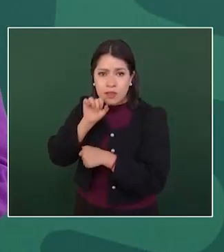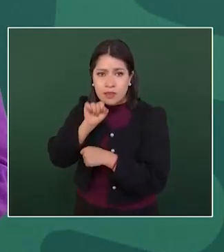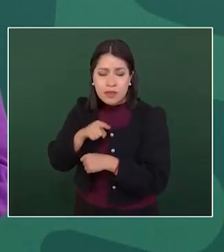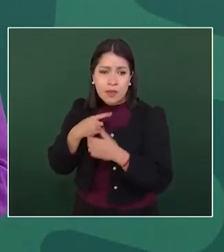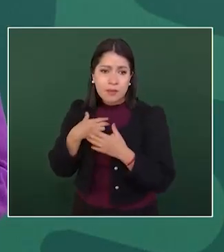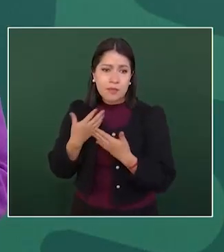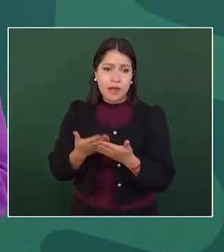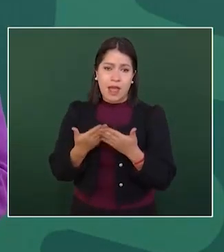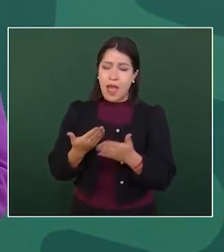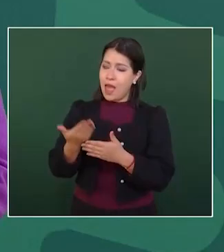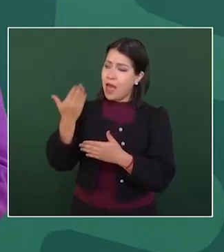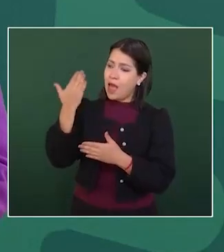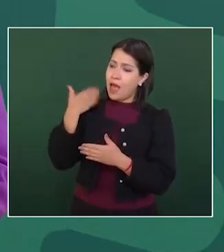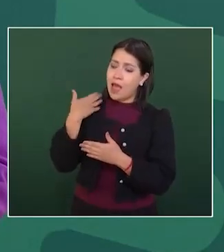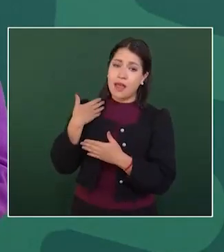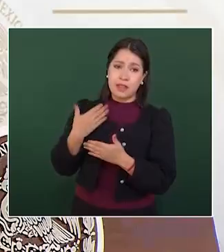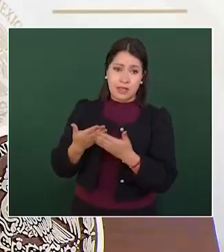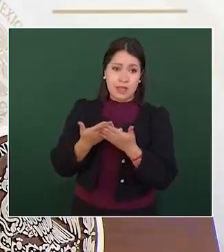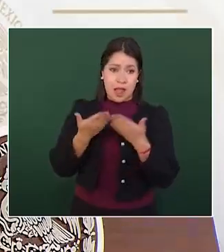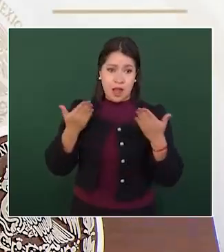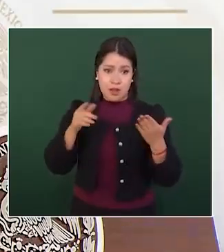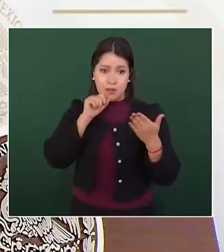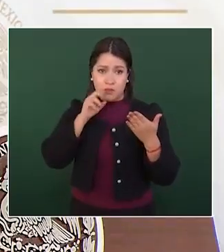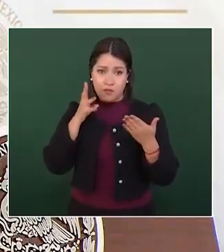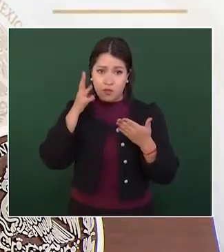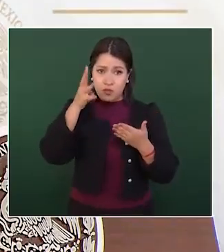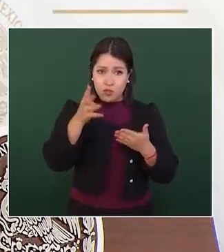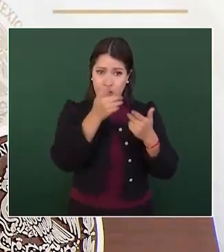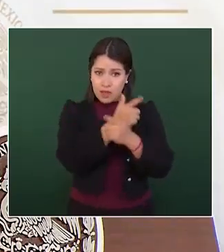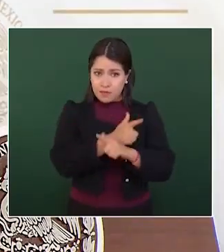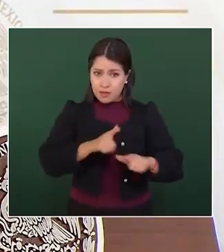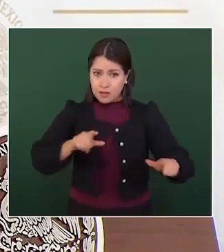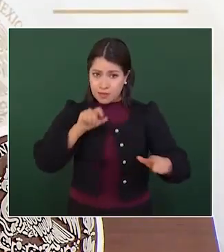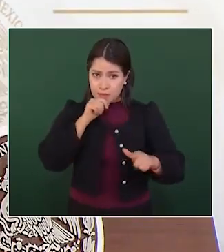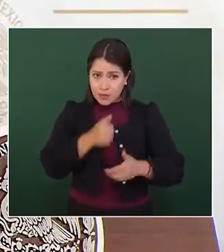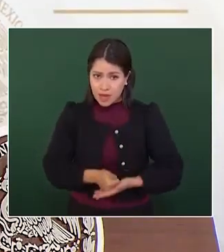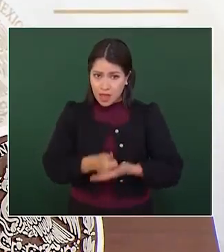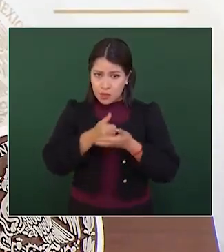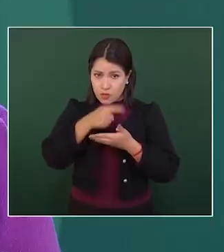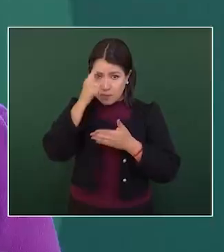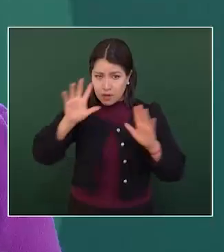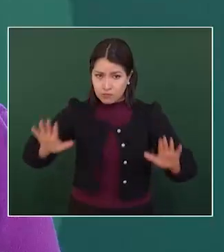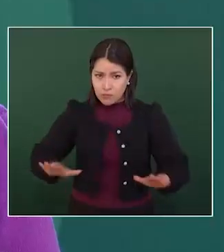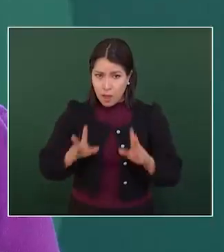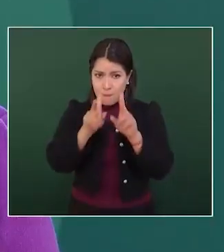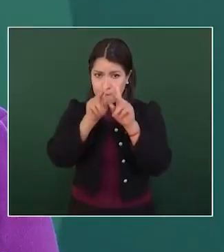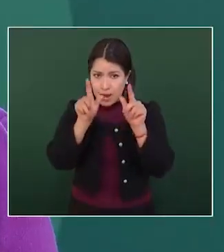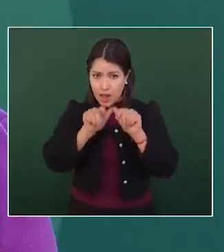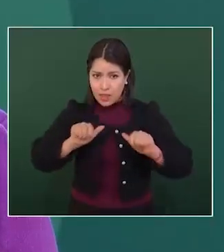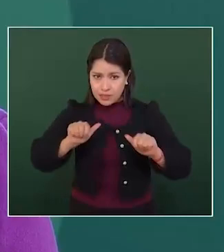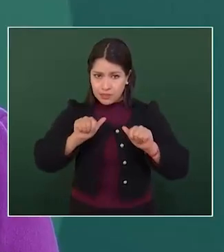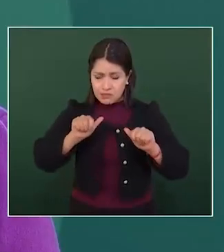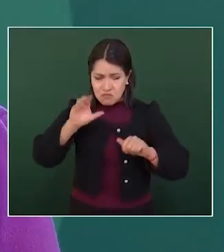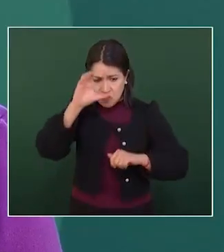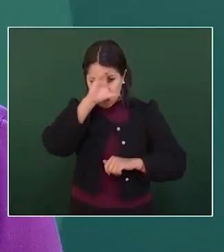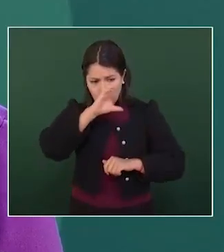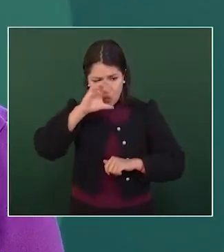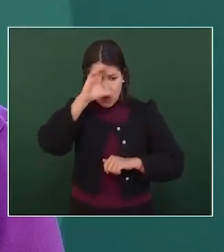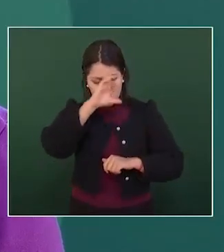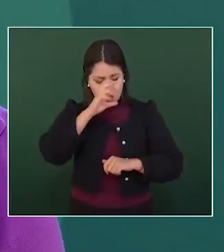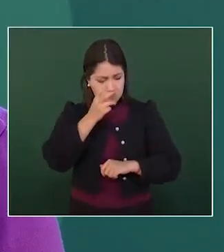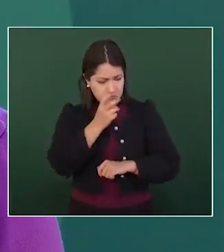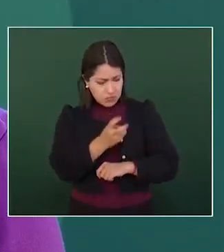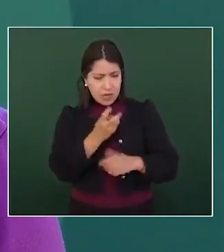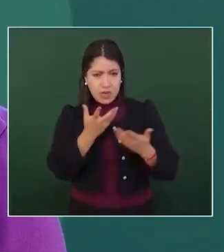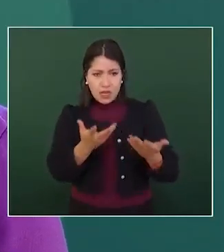presente, futuro, es libertad, es lo que construye paz. La cultura, sin embargo, no es un